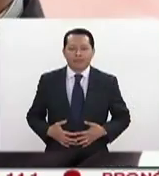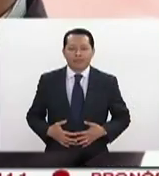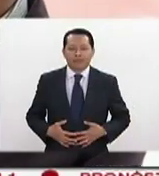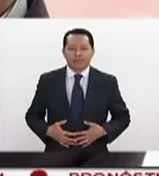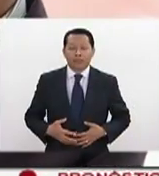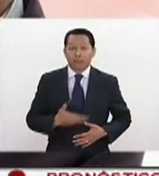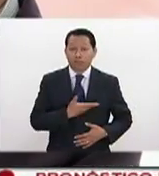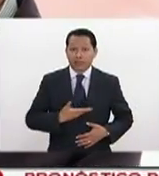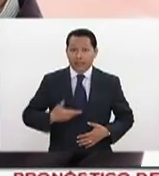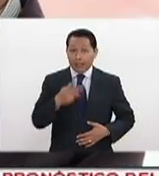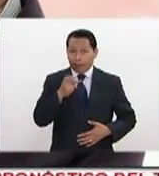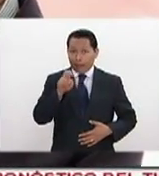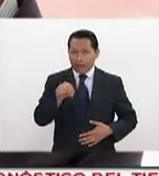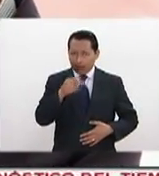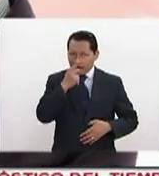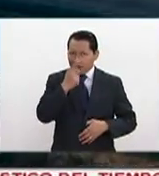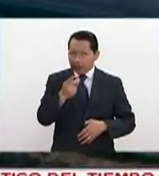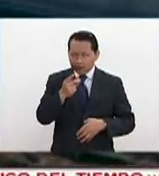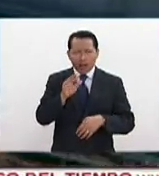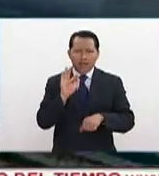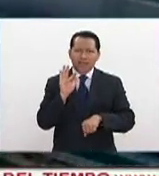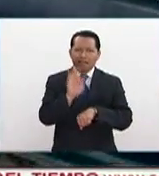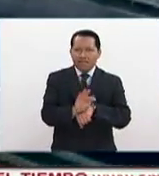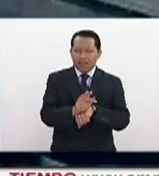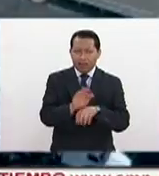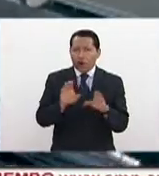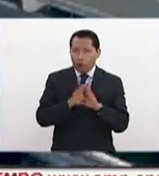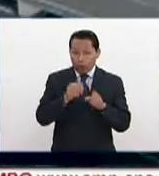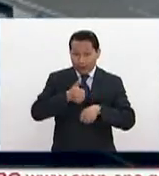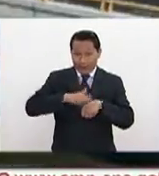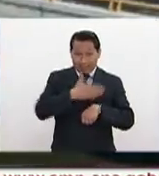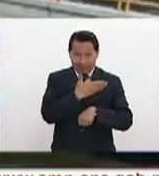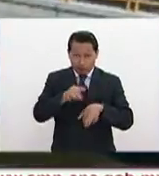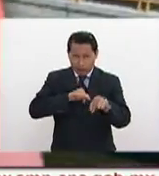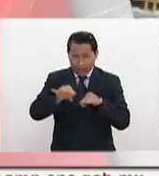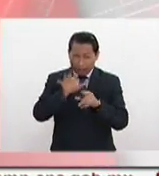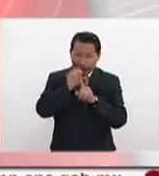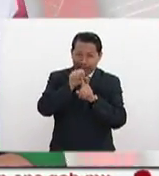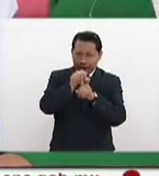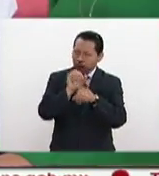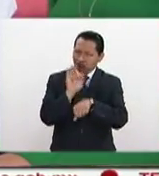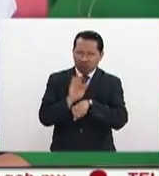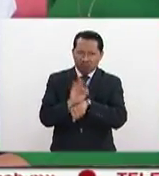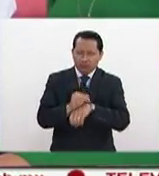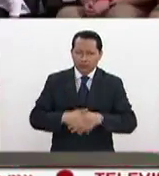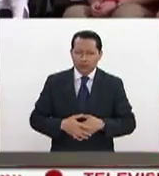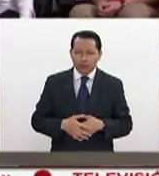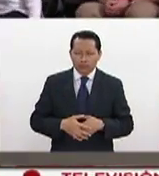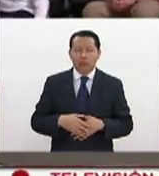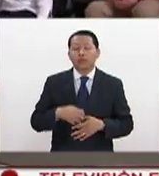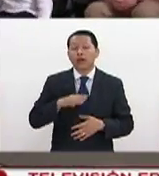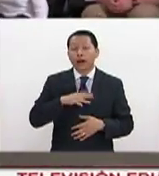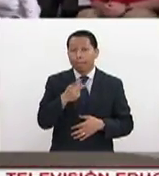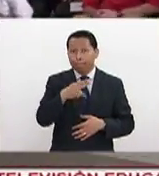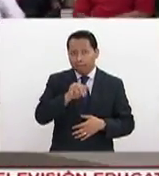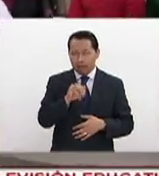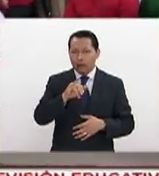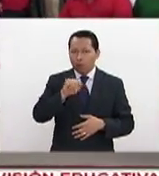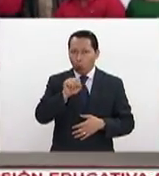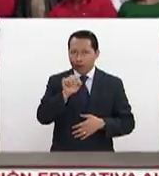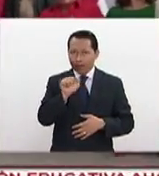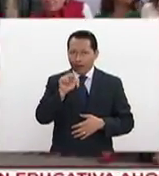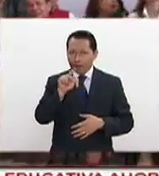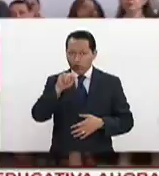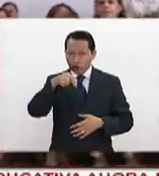El presidente Enrique Peña Nieto afirmó que defenderá los logros de su administración. El precandidato del PRI, José Antonio